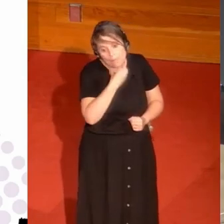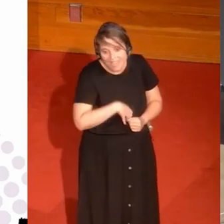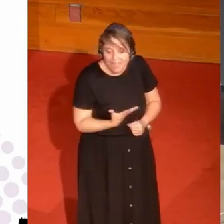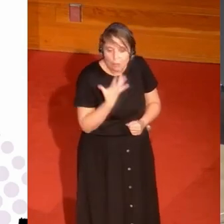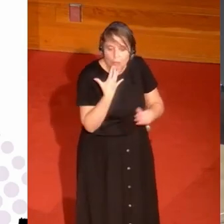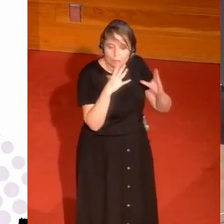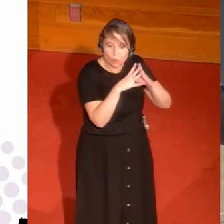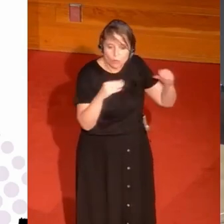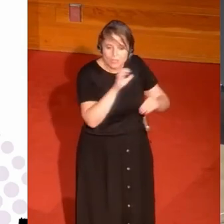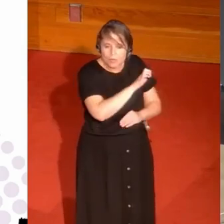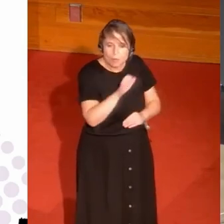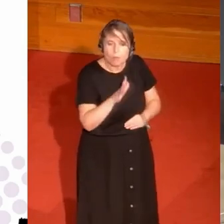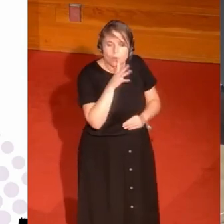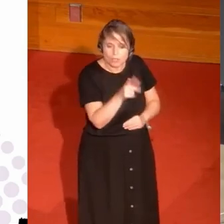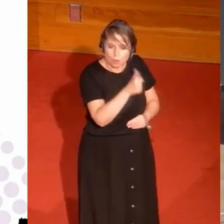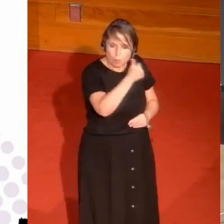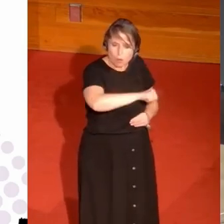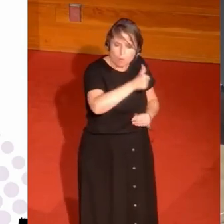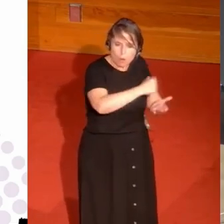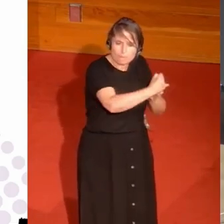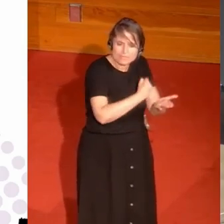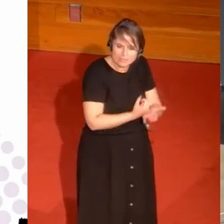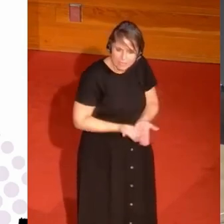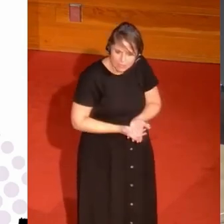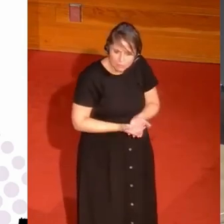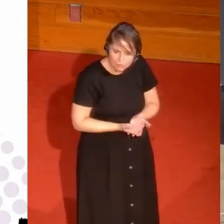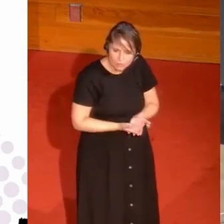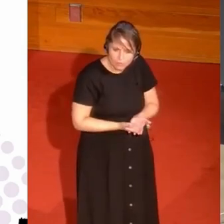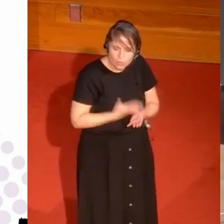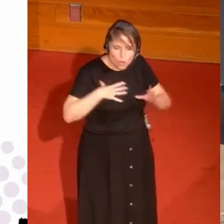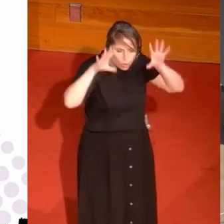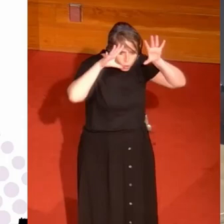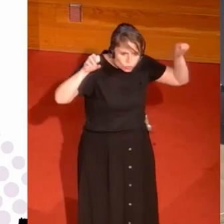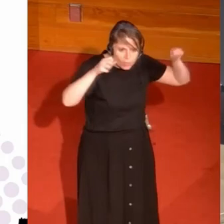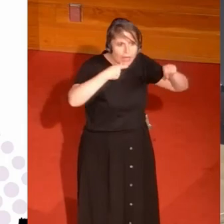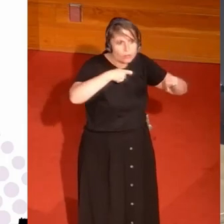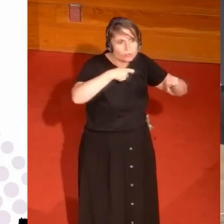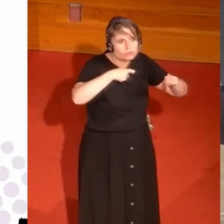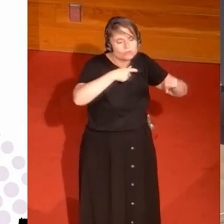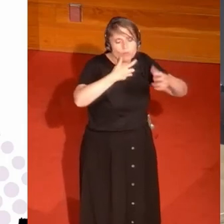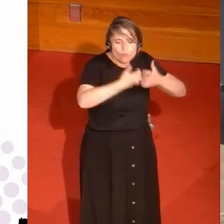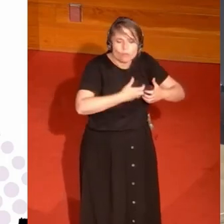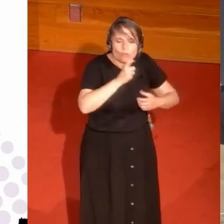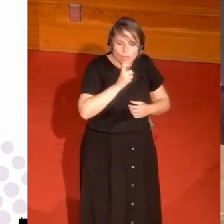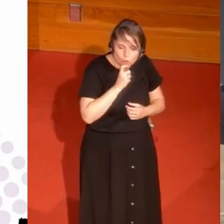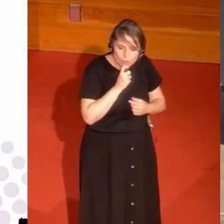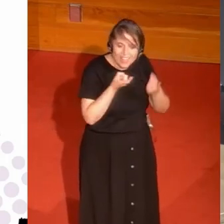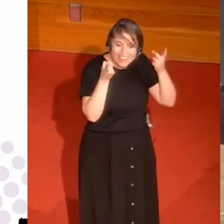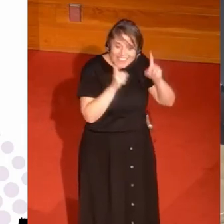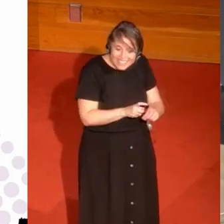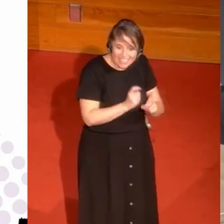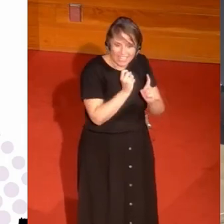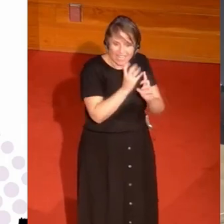de universidades europeas se les deniega el visado Cómo funcionan nuestros consulados en estos países donde las citas se han